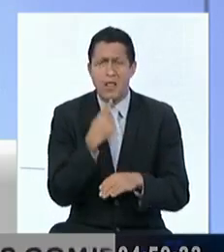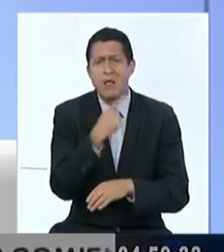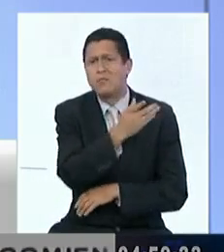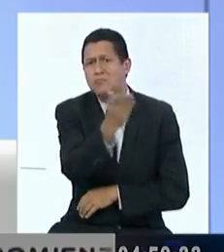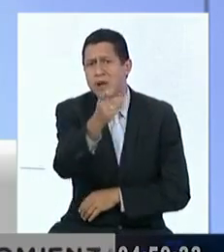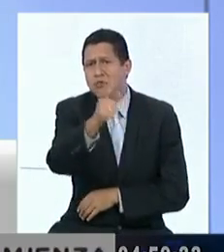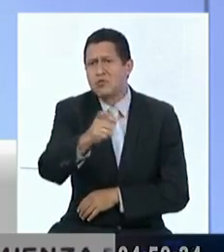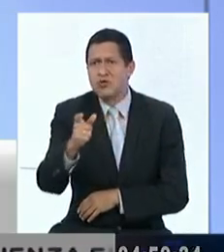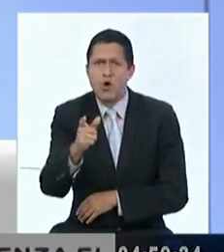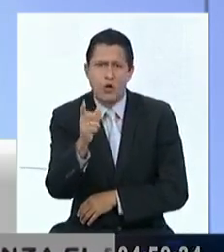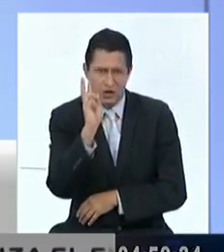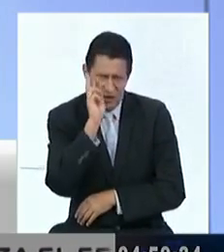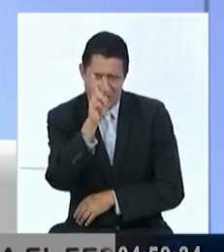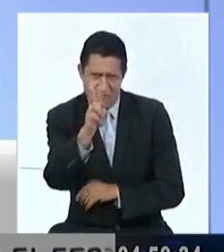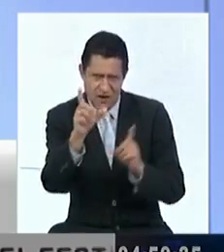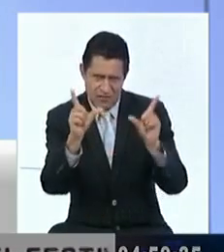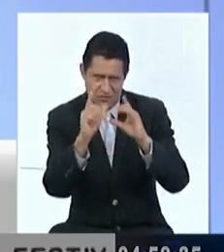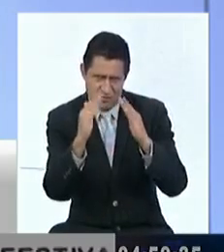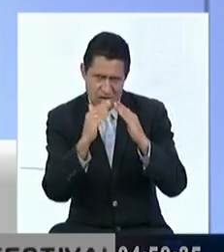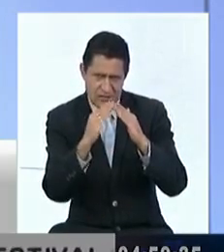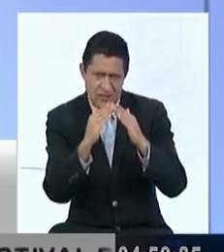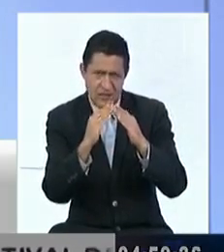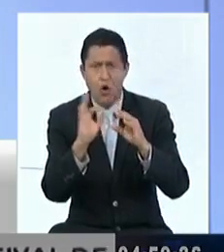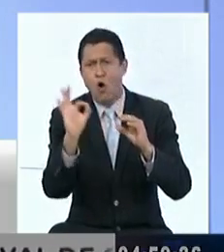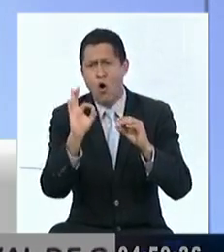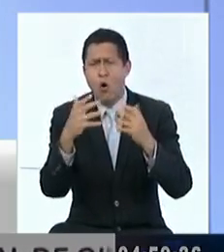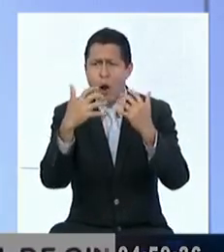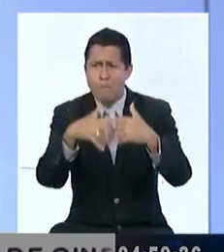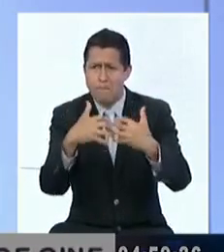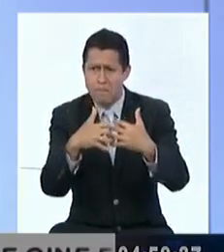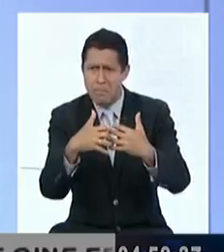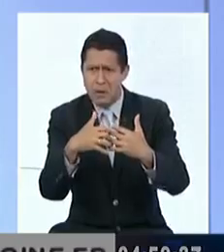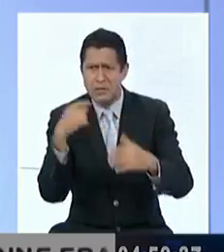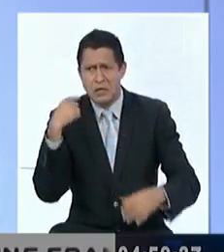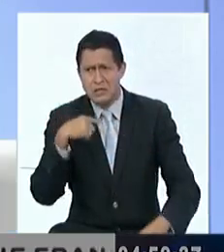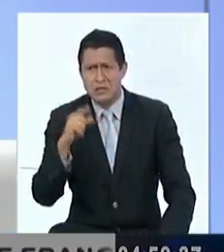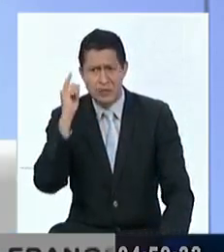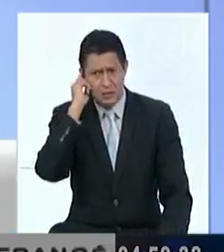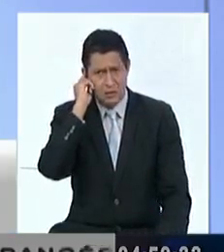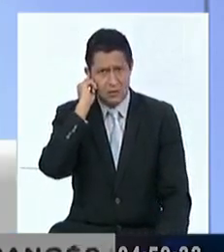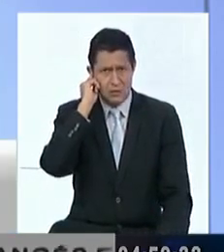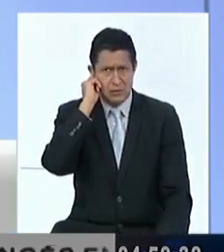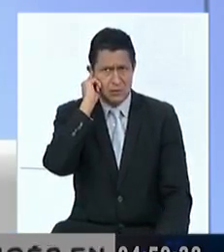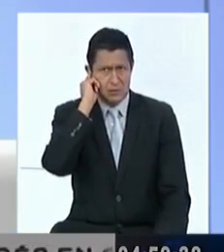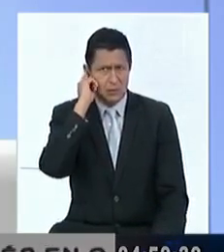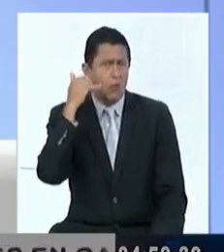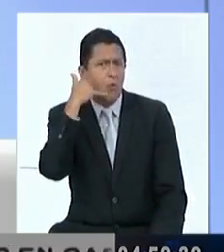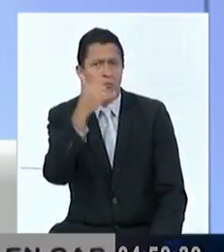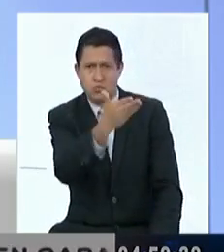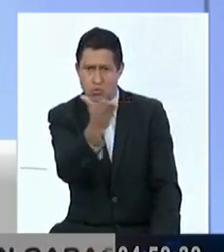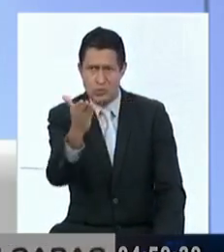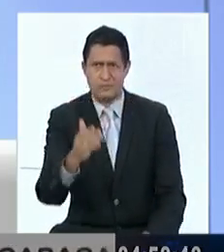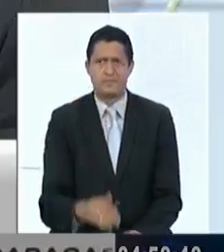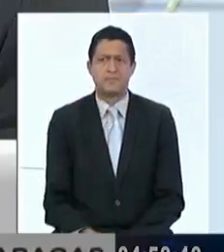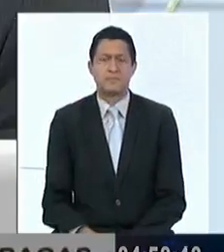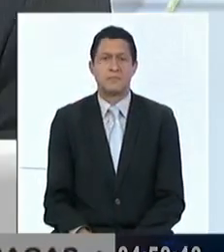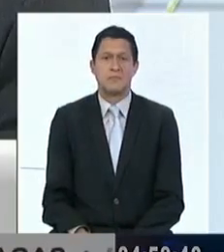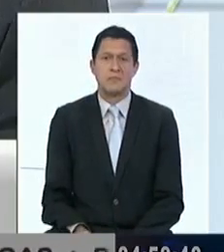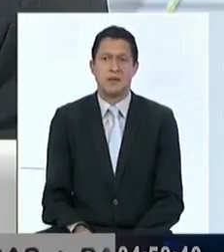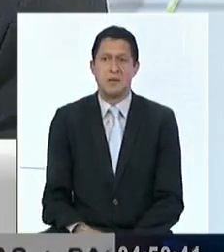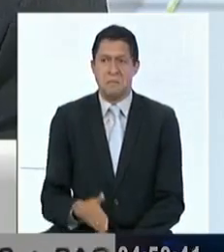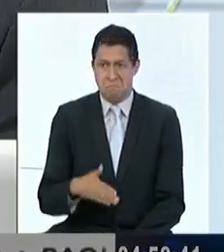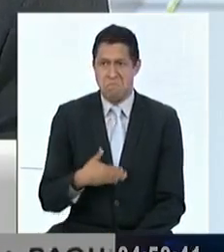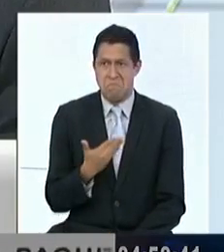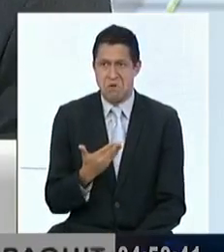personas en este momento que nos están viendo a estas organizaciones que de repente puedan tener alguna duda o inquietud por dónde se puede comunicar con un fokker bueno pueden